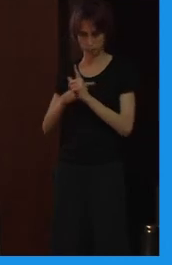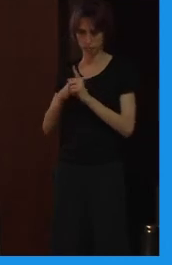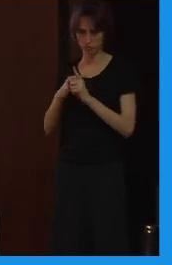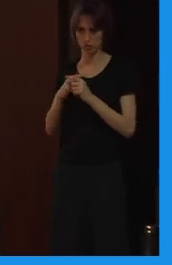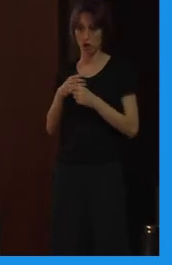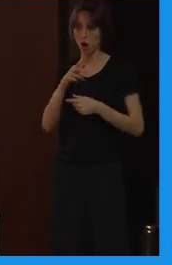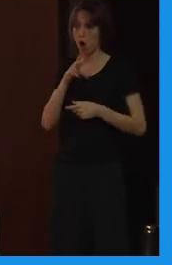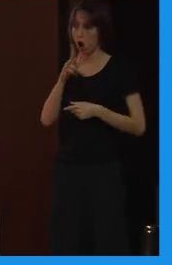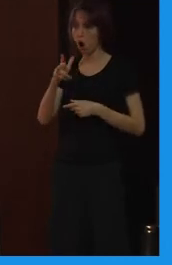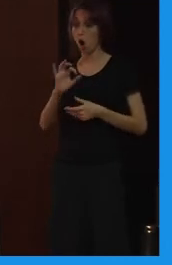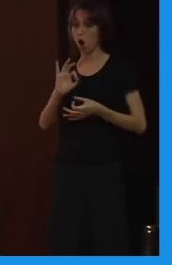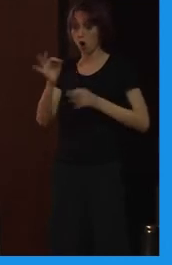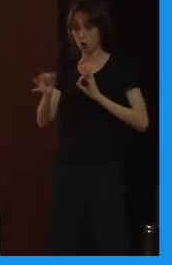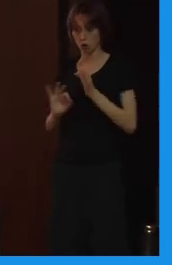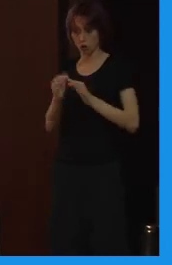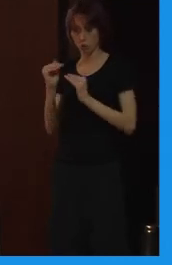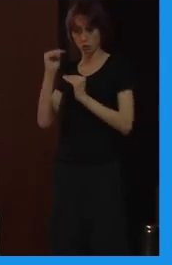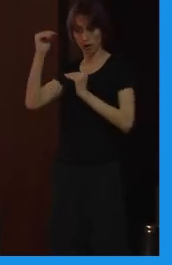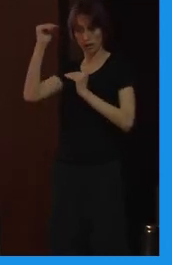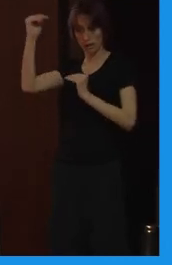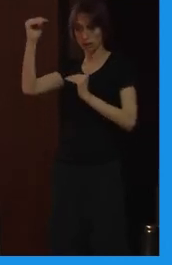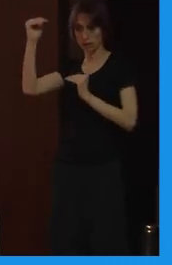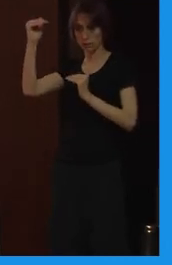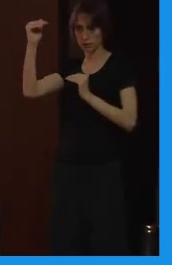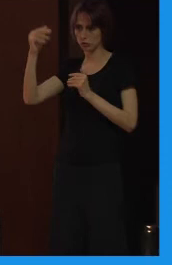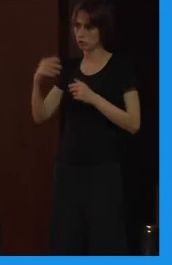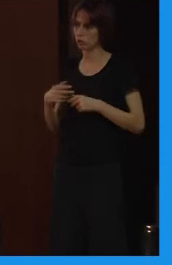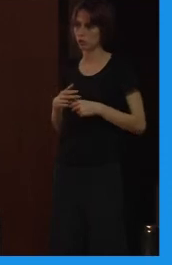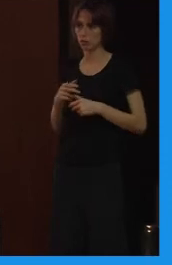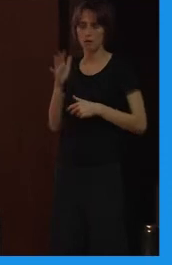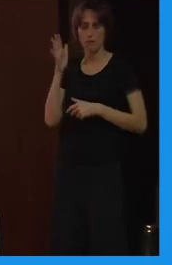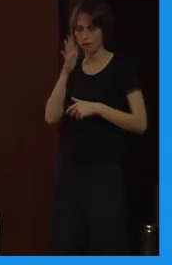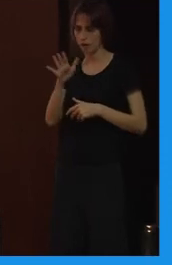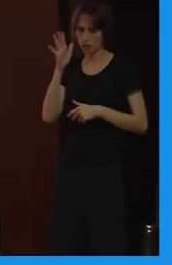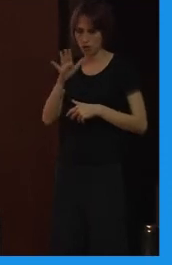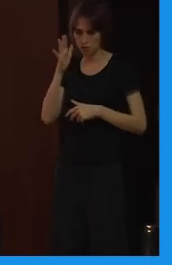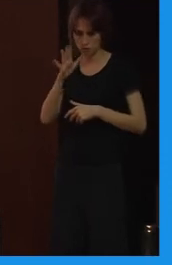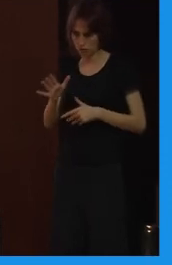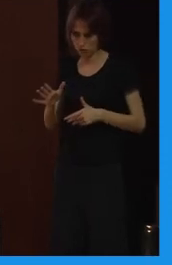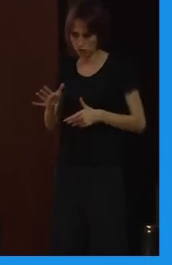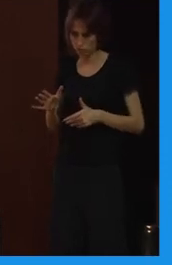Os presento un estudio del doctor Cuatrecasas, que ya os digo, se presentó en nuestro congreso hace 2 años,